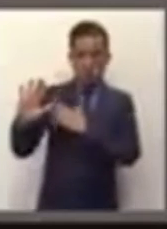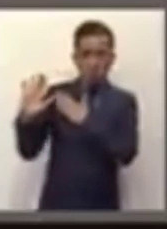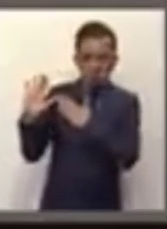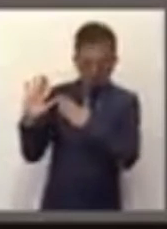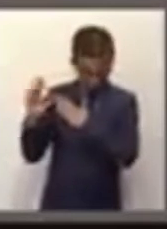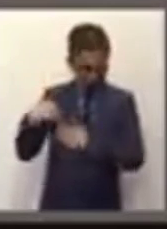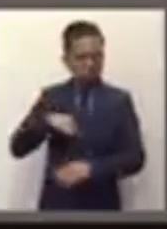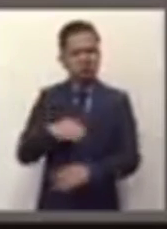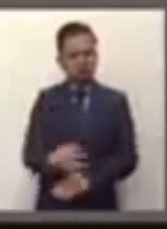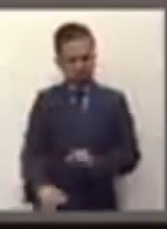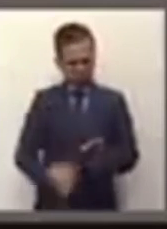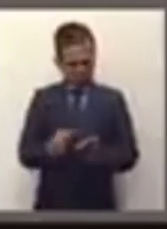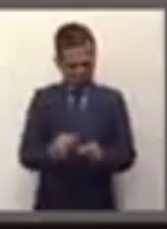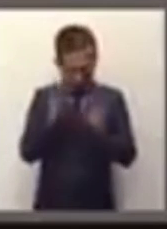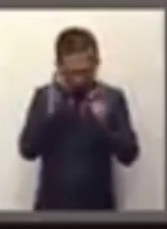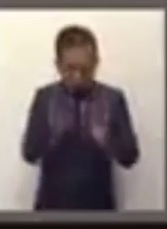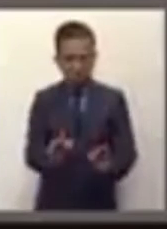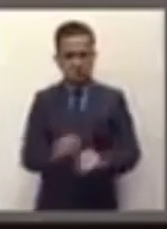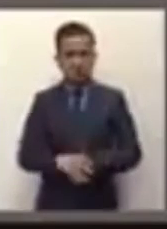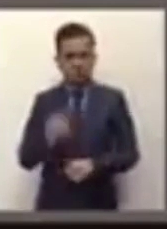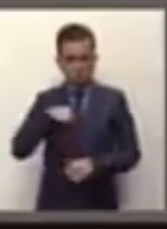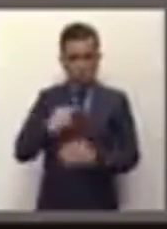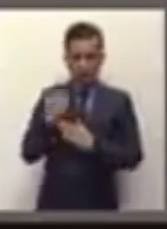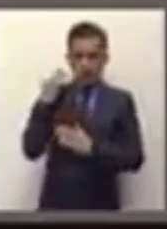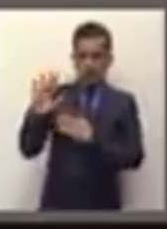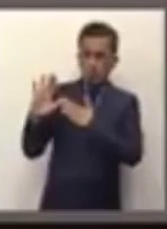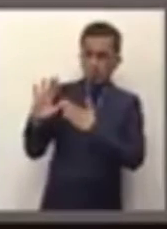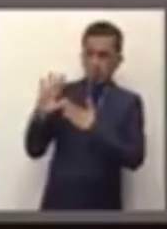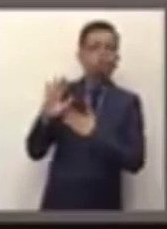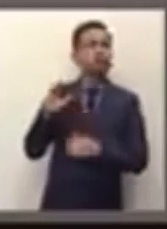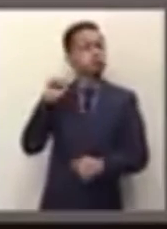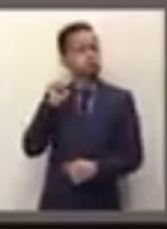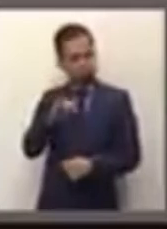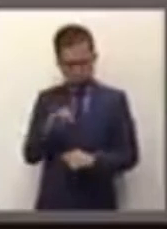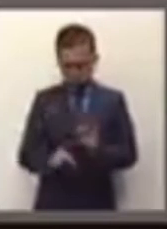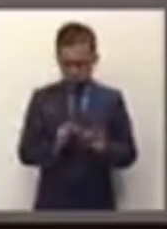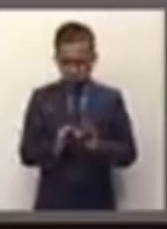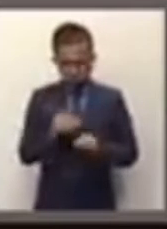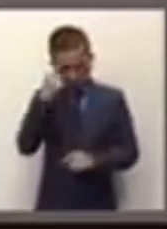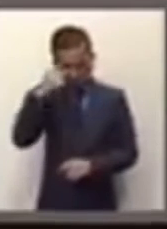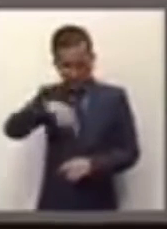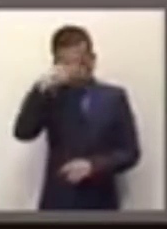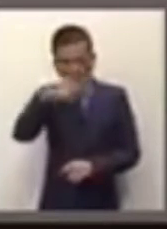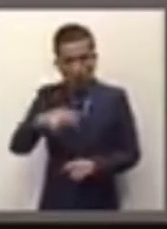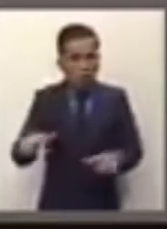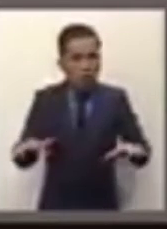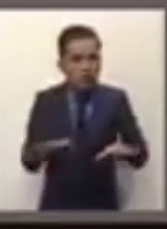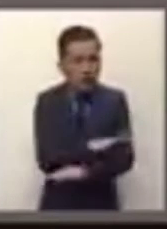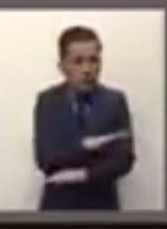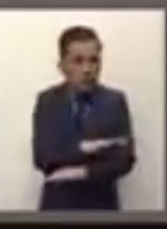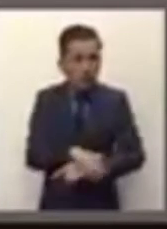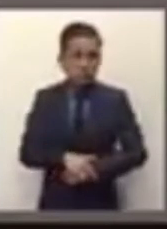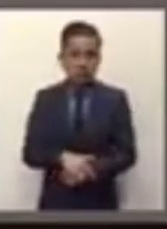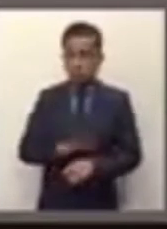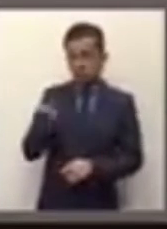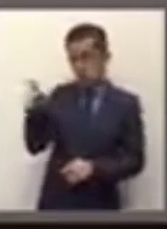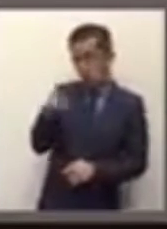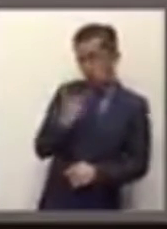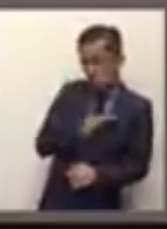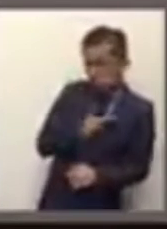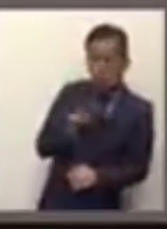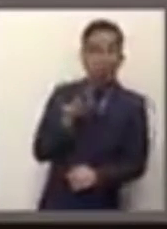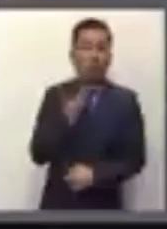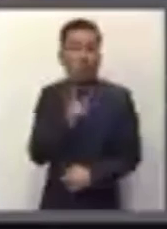vamos a honrar nuestros compromisos y vamos a cambiar este país. les guste o no les guste y les pese lo que les